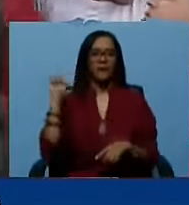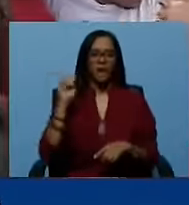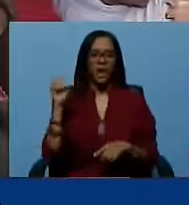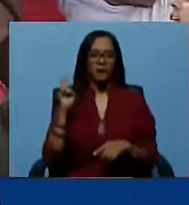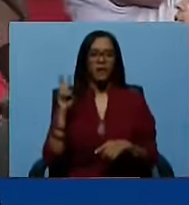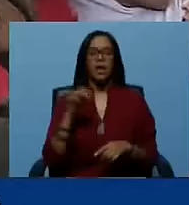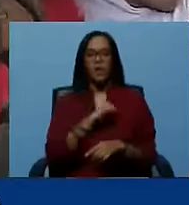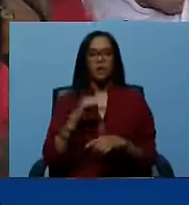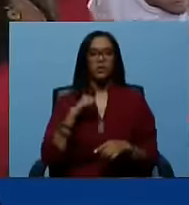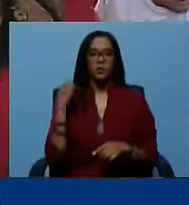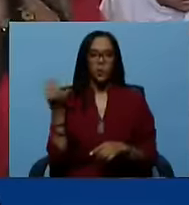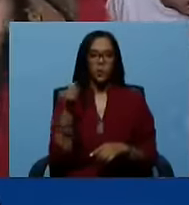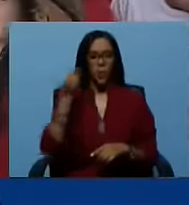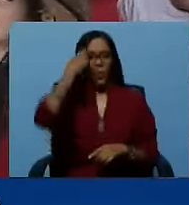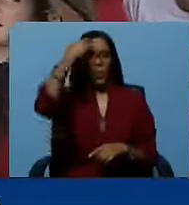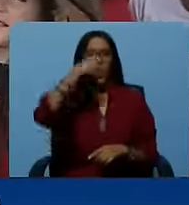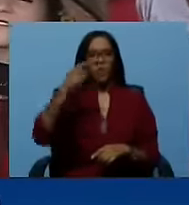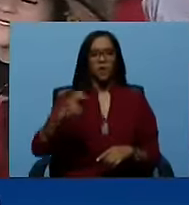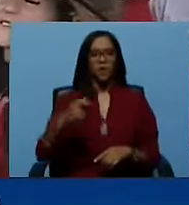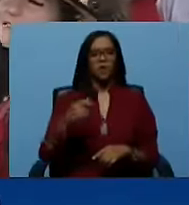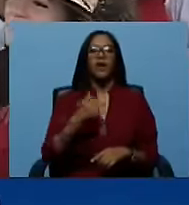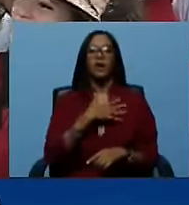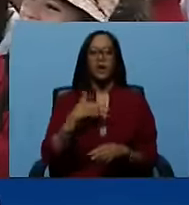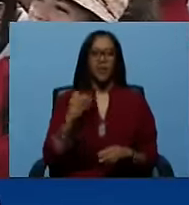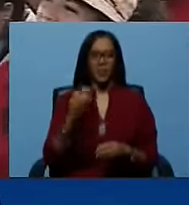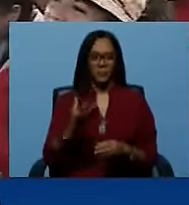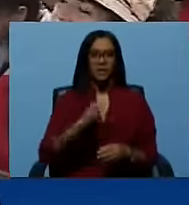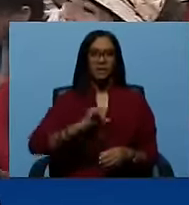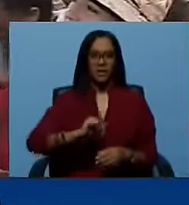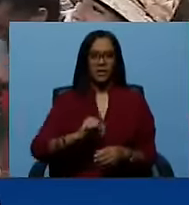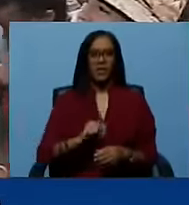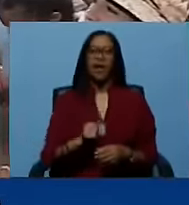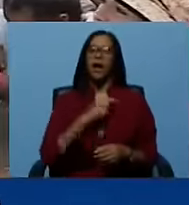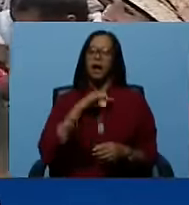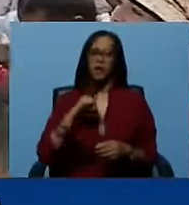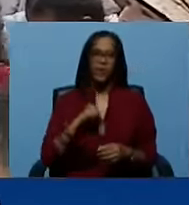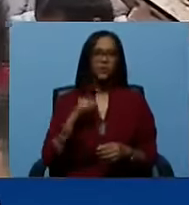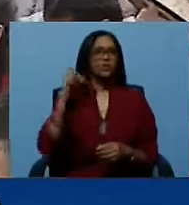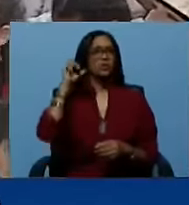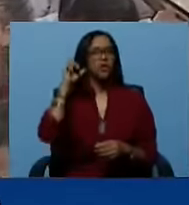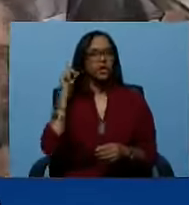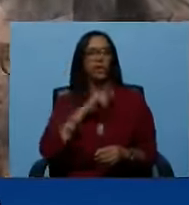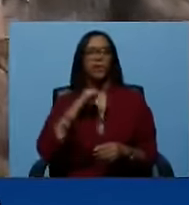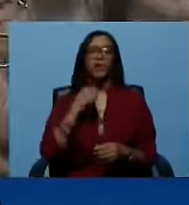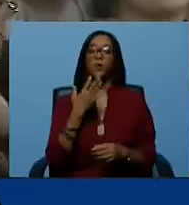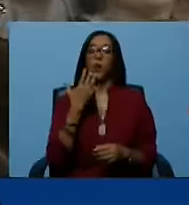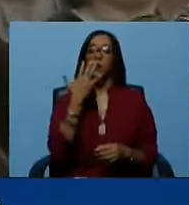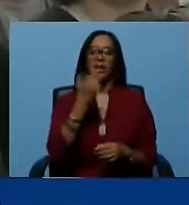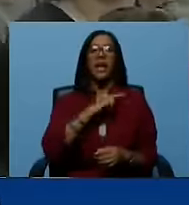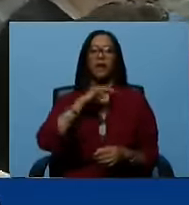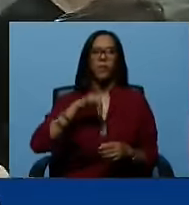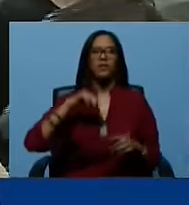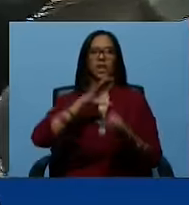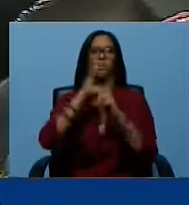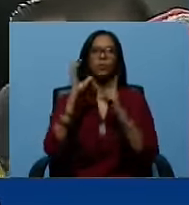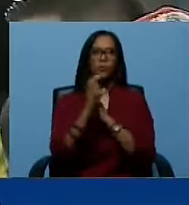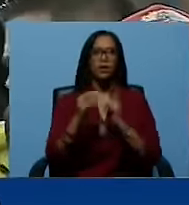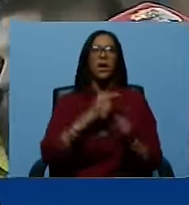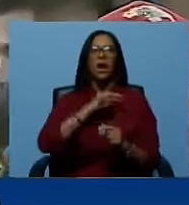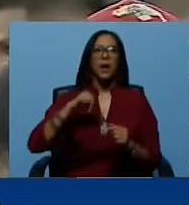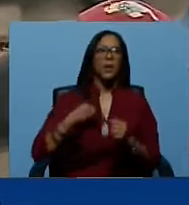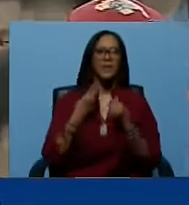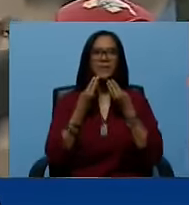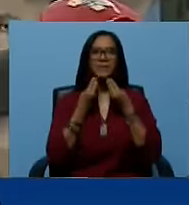que somos como pueblo y a lo que queremos ser, a nuestros sonidos, a nuestros olores, a nuestra cultura, a nuestros